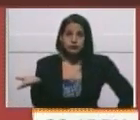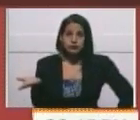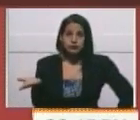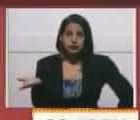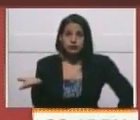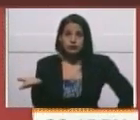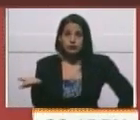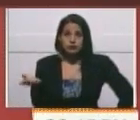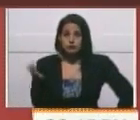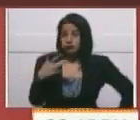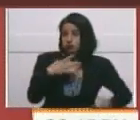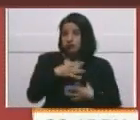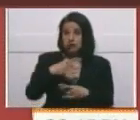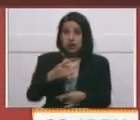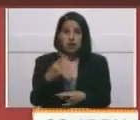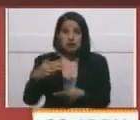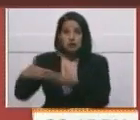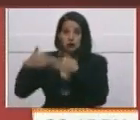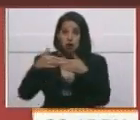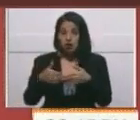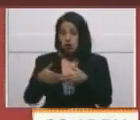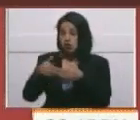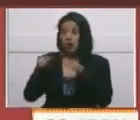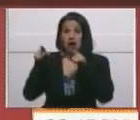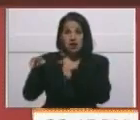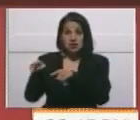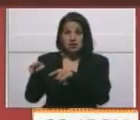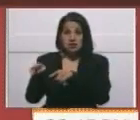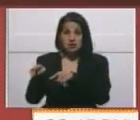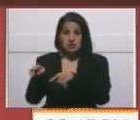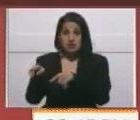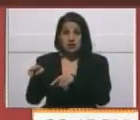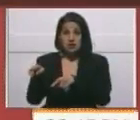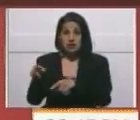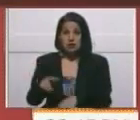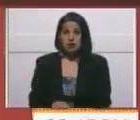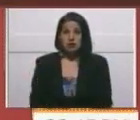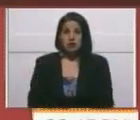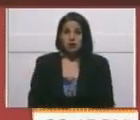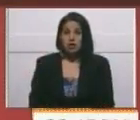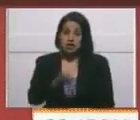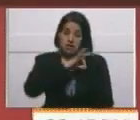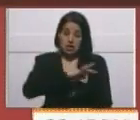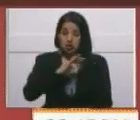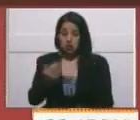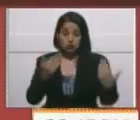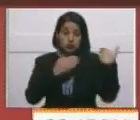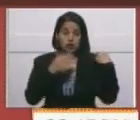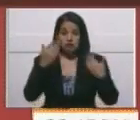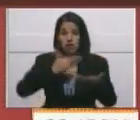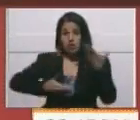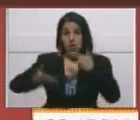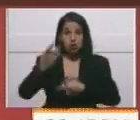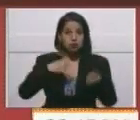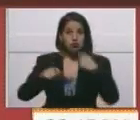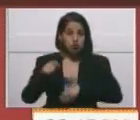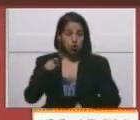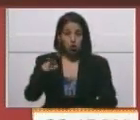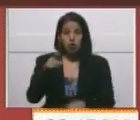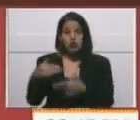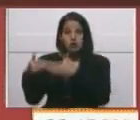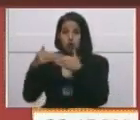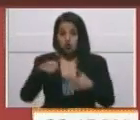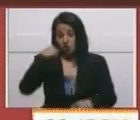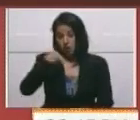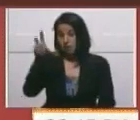los intereses norteamericanos así son ellos señor encargado de negocios de eeuu aquí en